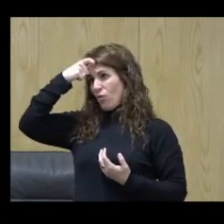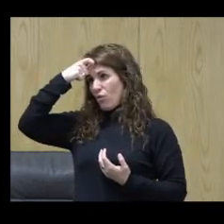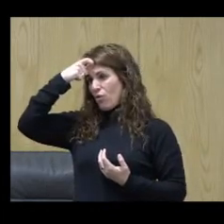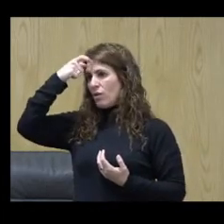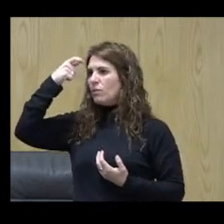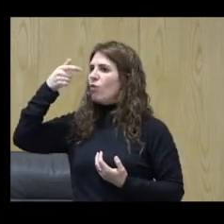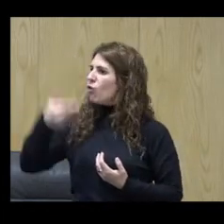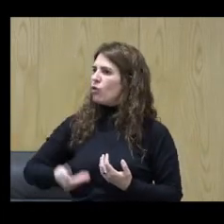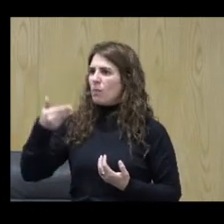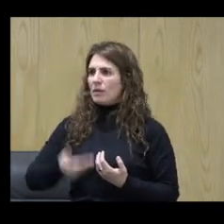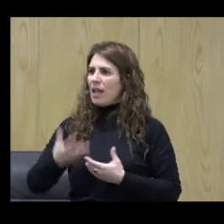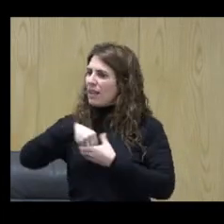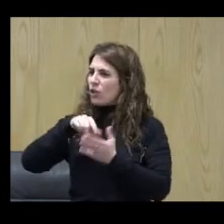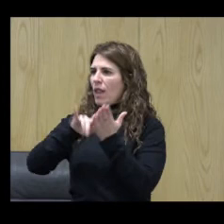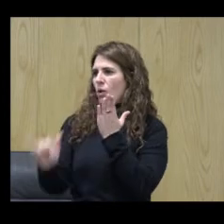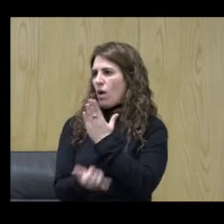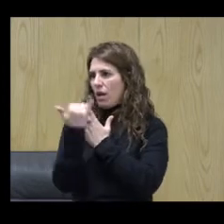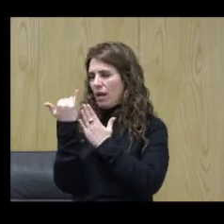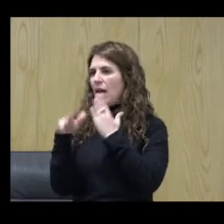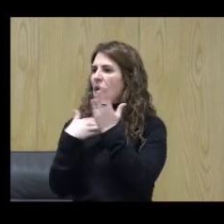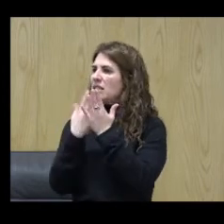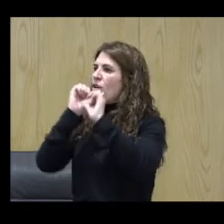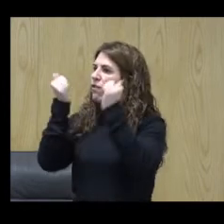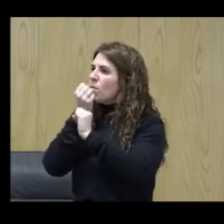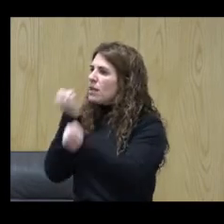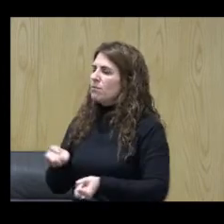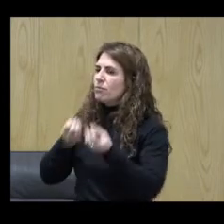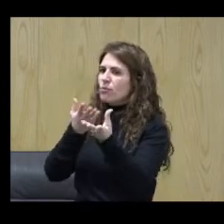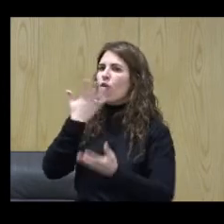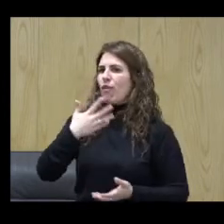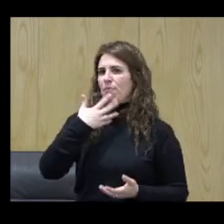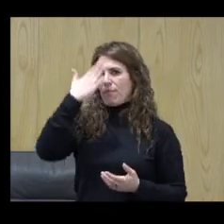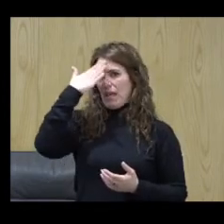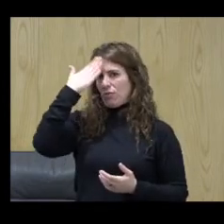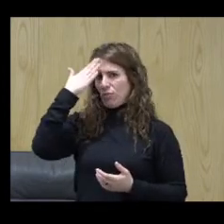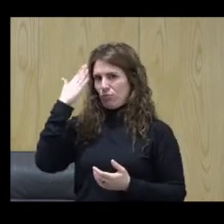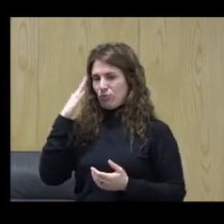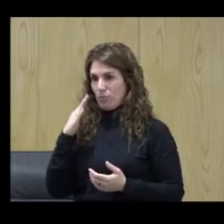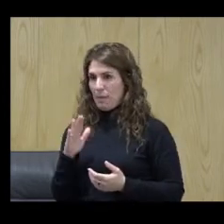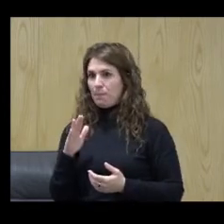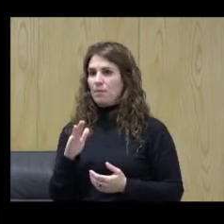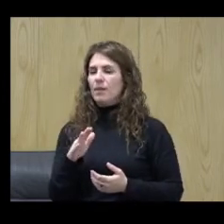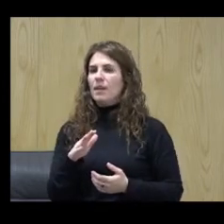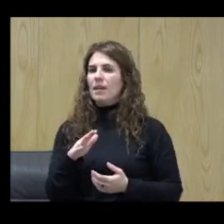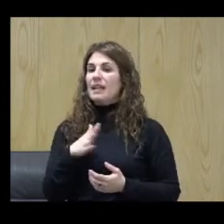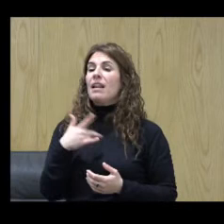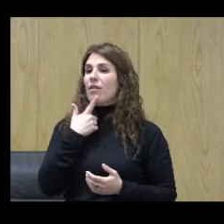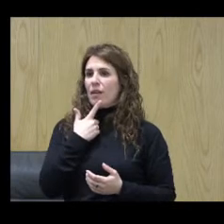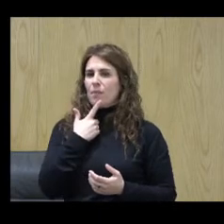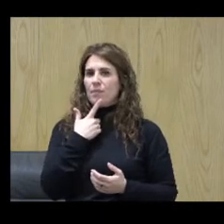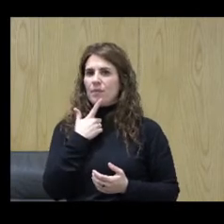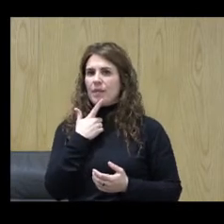fundamental en el lenguaje, en la forma de transmitir conocimientos. Pero veis que lo que quiero deciros con eso es que la